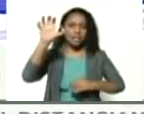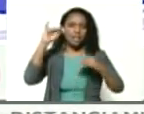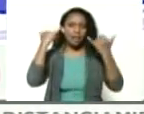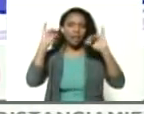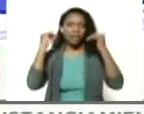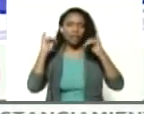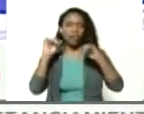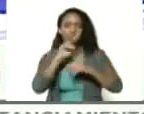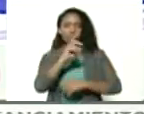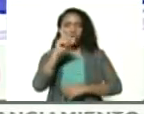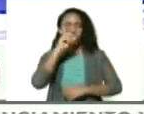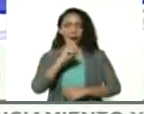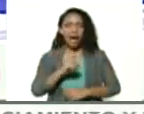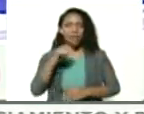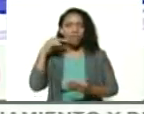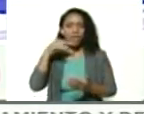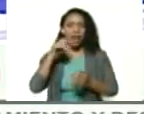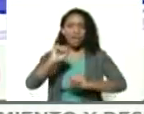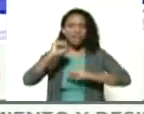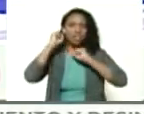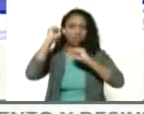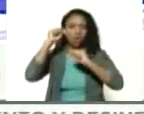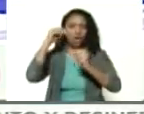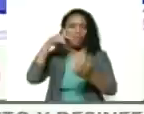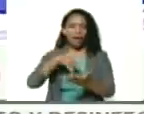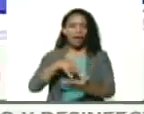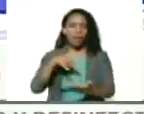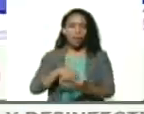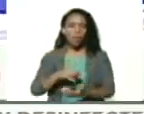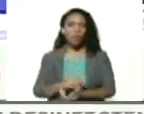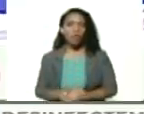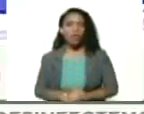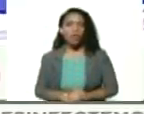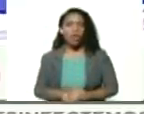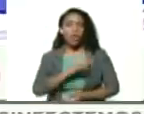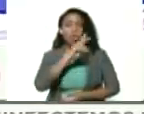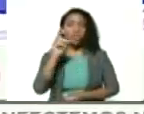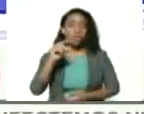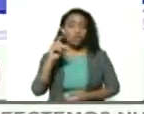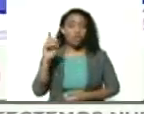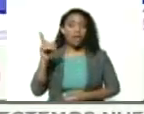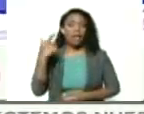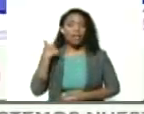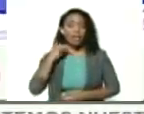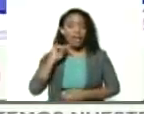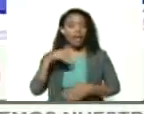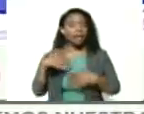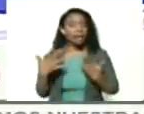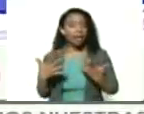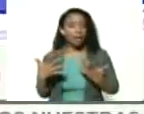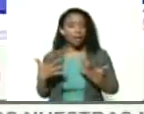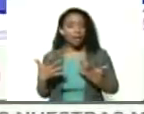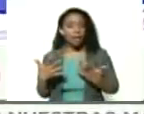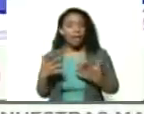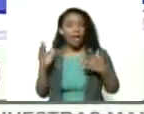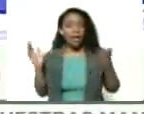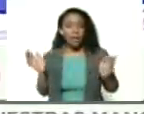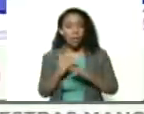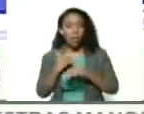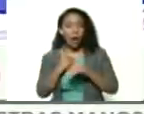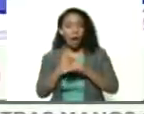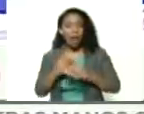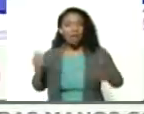los 200 años de la victoria. 200 años que tiene que ser una motivación